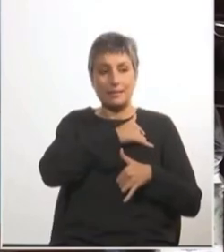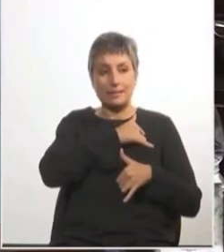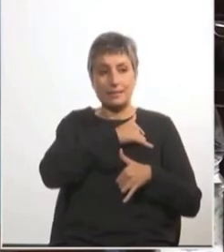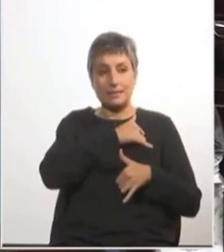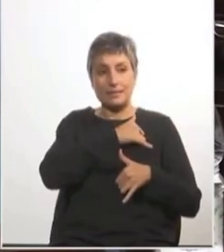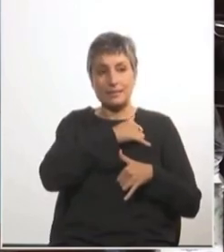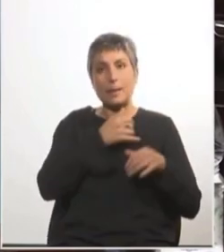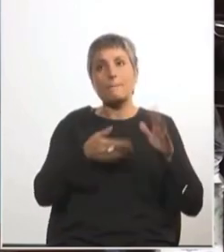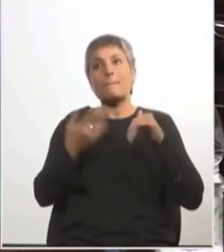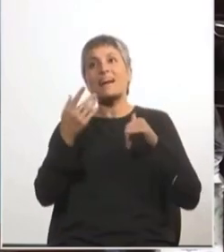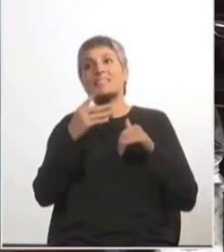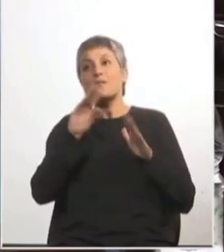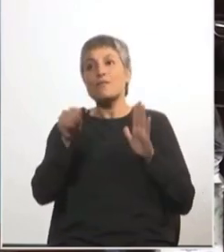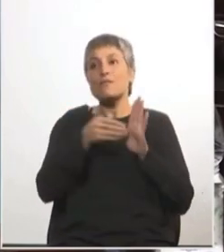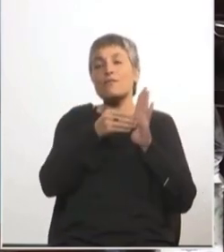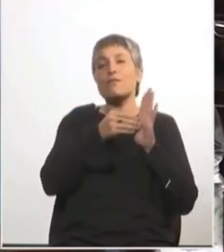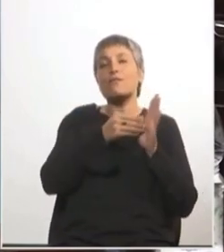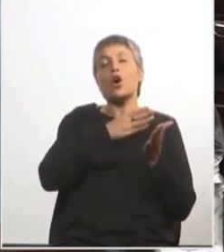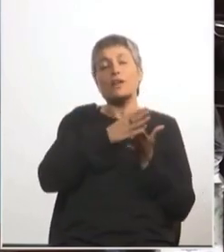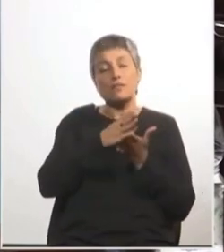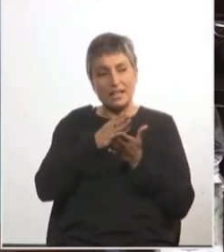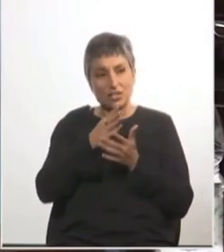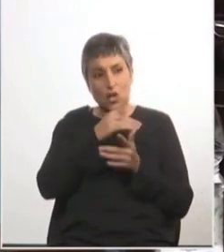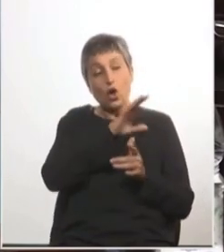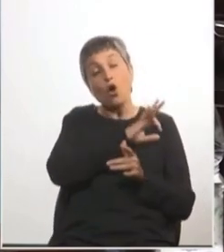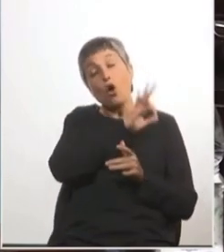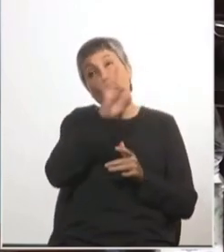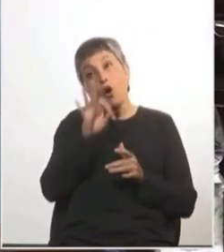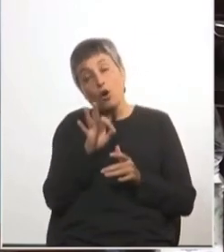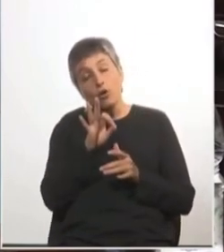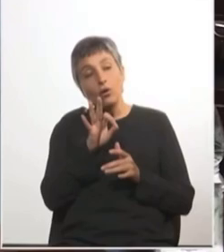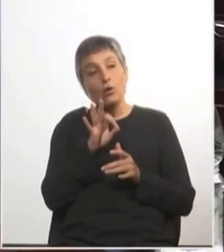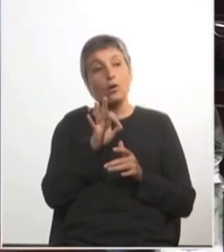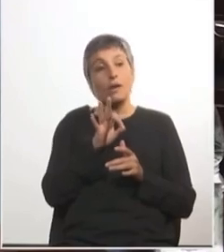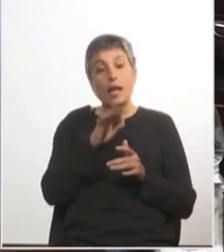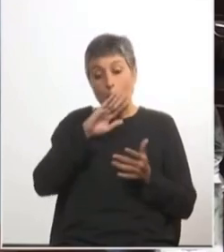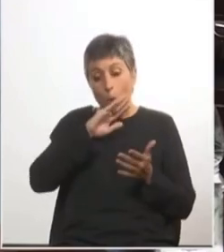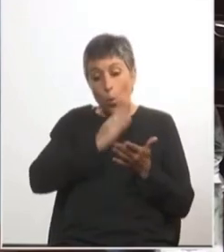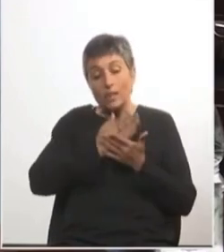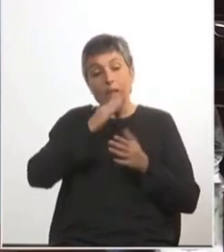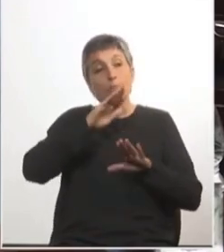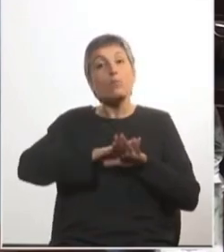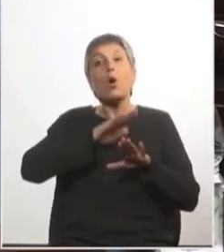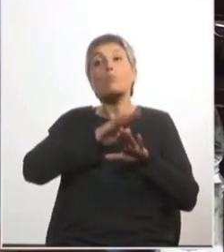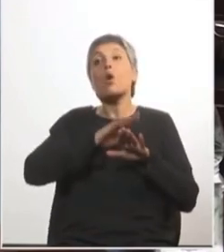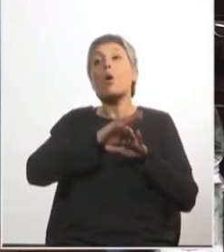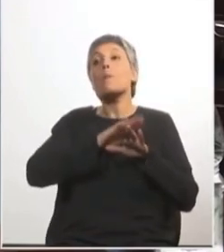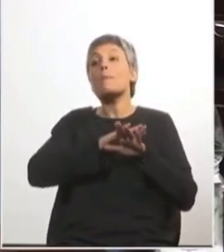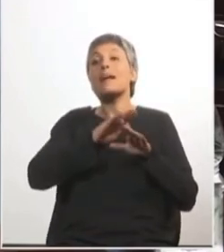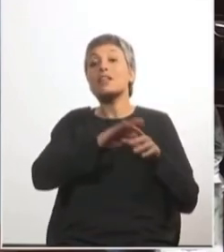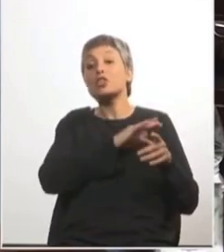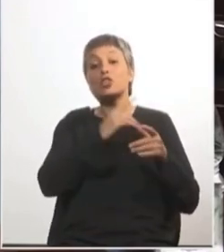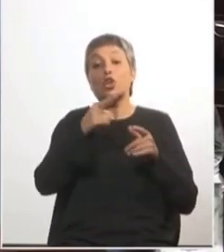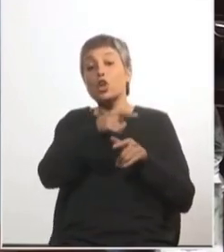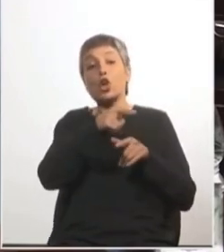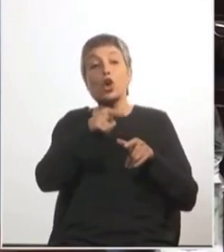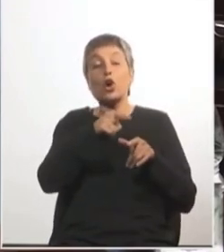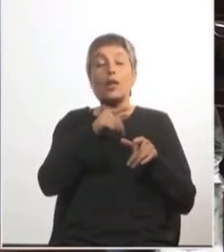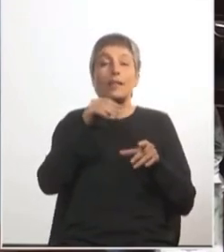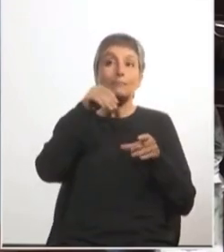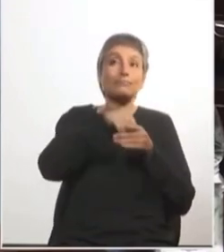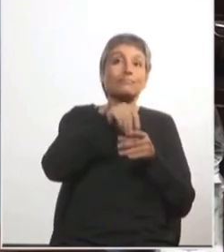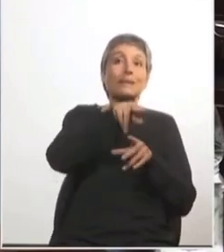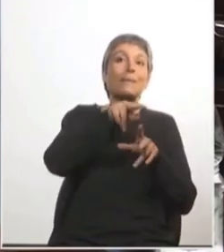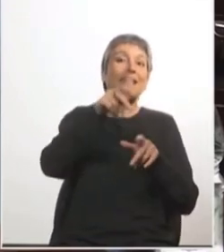de bonificación o que a último momento no se aplique la edad para,